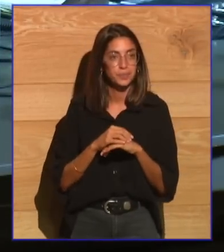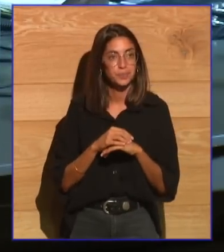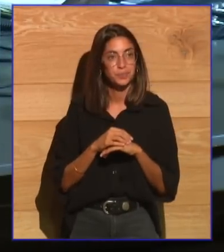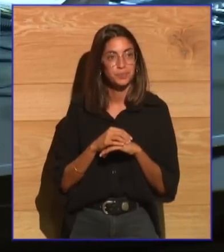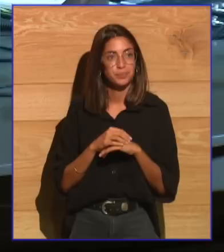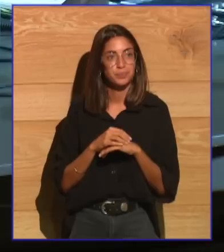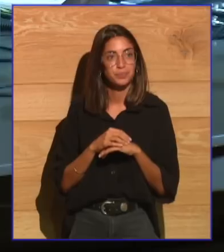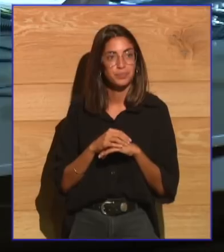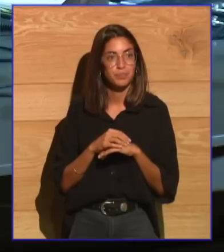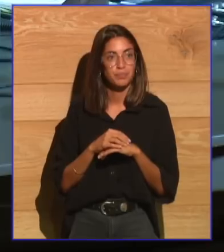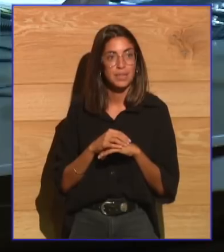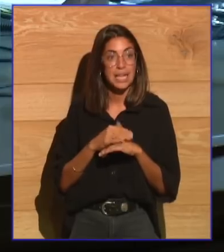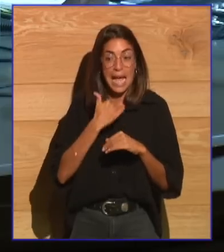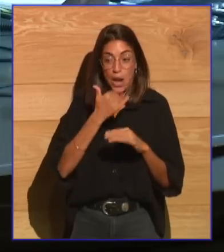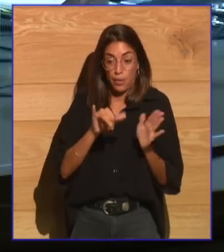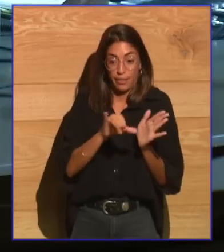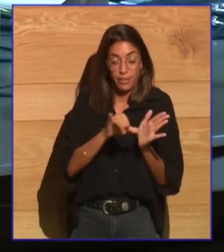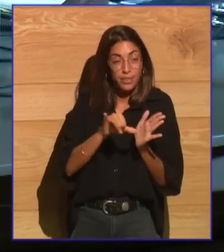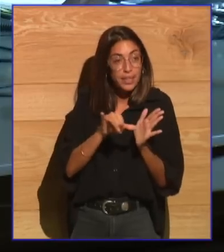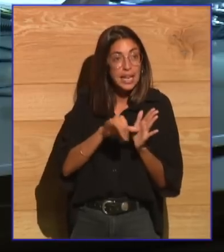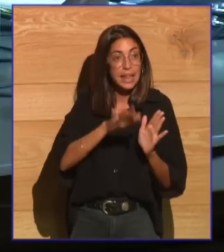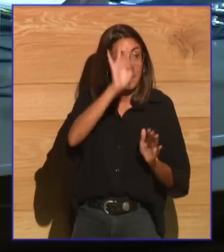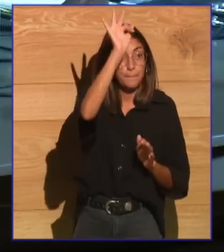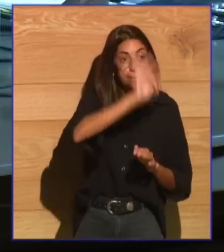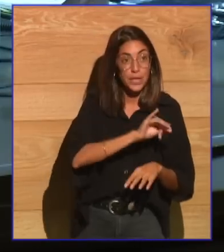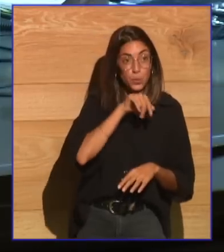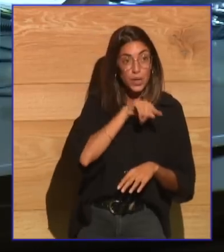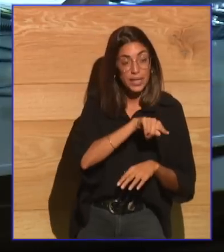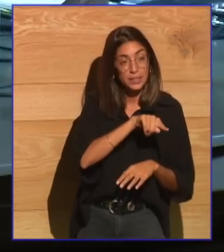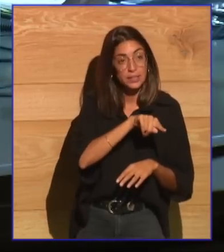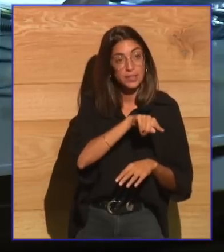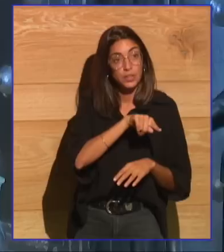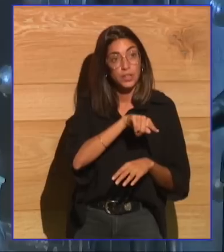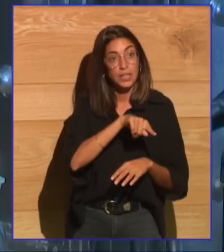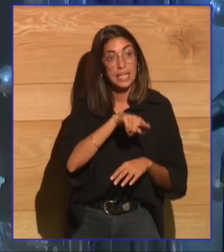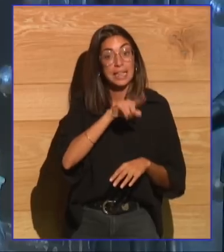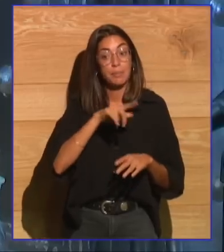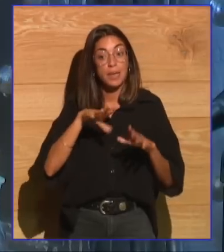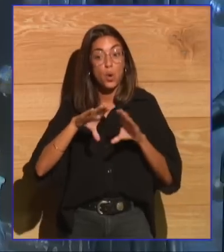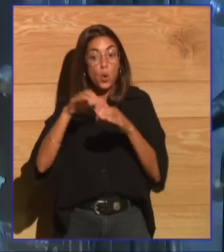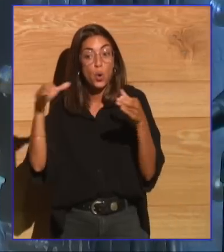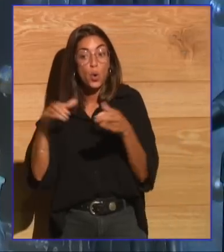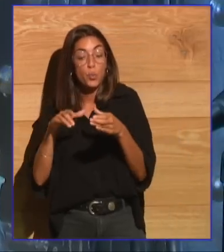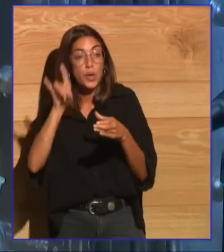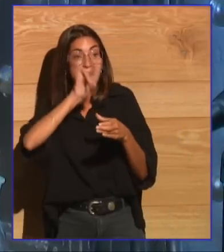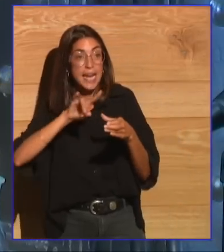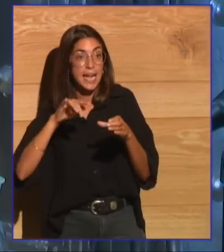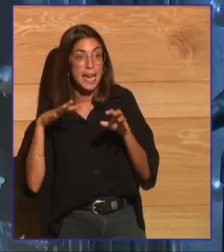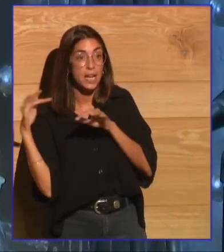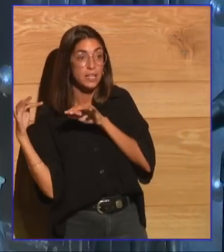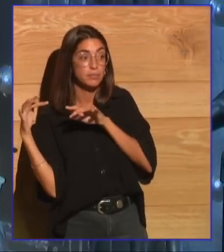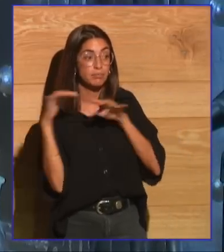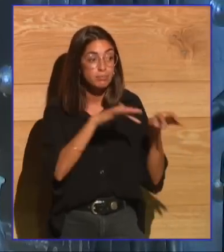una hay una cercanía entre esa película y cómo reacciona la comunidad negra que masacró el film